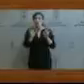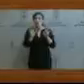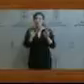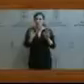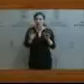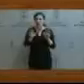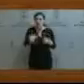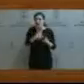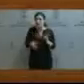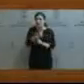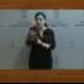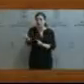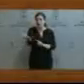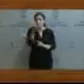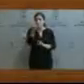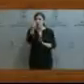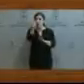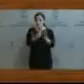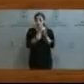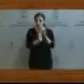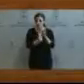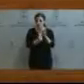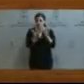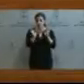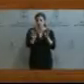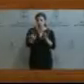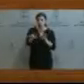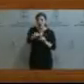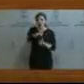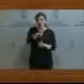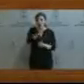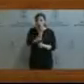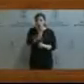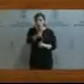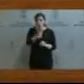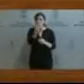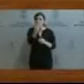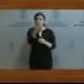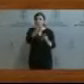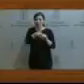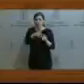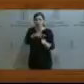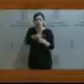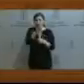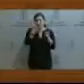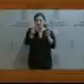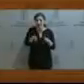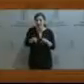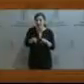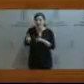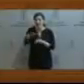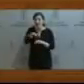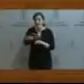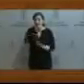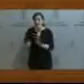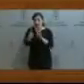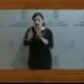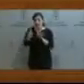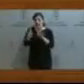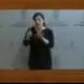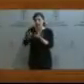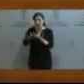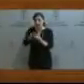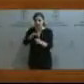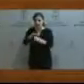han logrado. Según los datos, en el área 1 quedan 4 plazas sin cubrir y en el área 6 quedan 3 plazas sin cubrir después de completar el